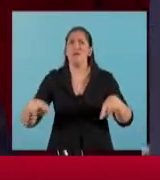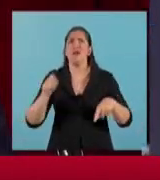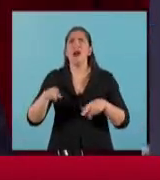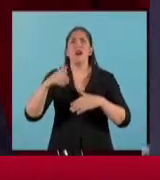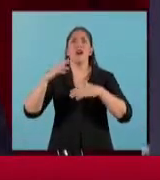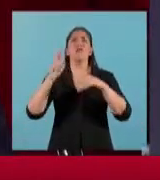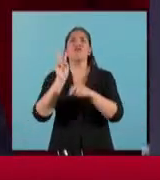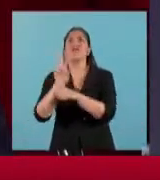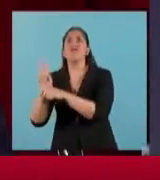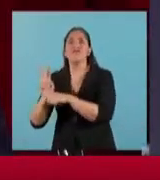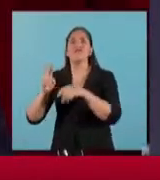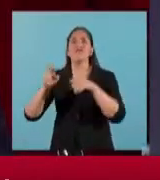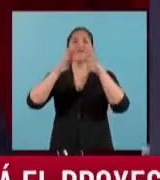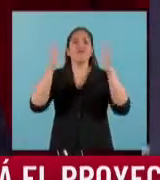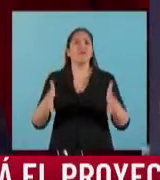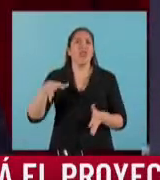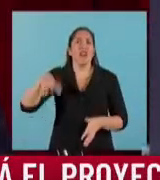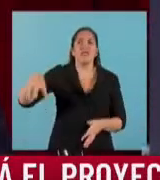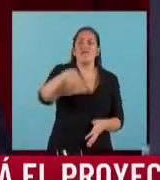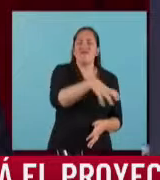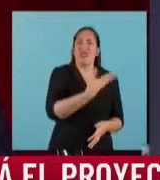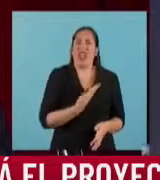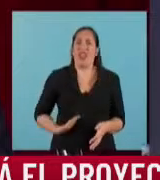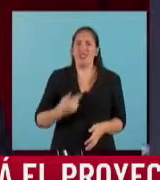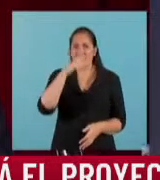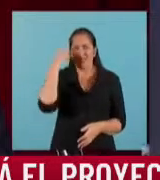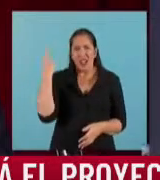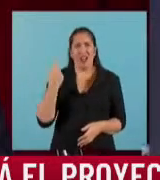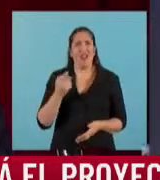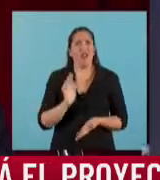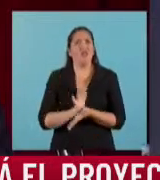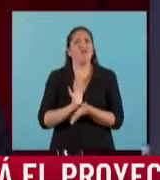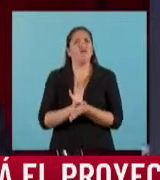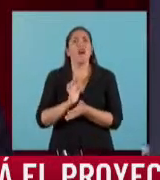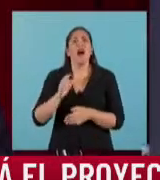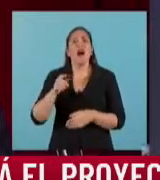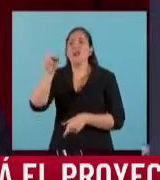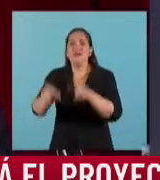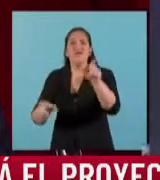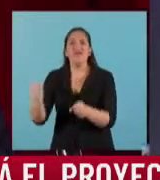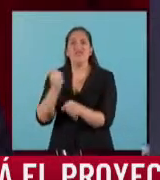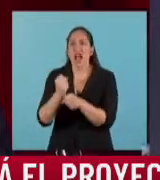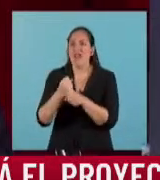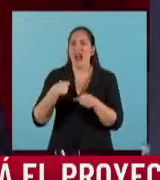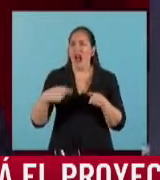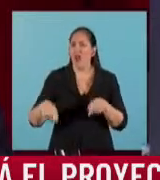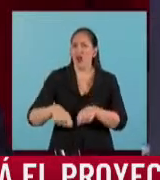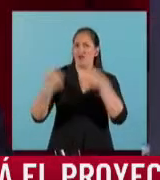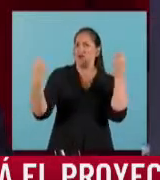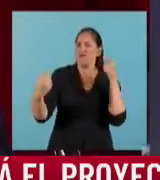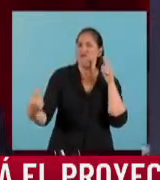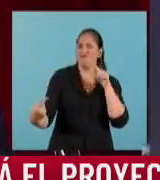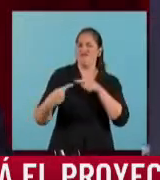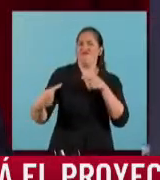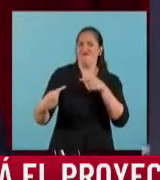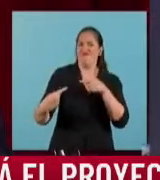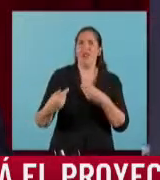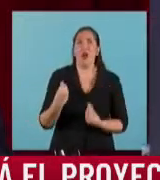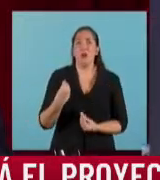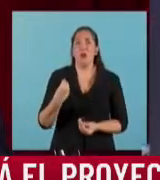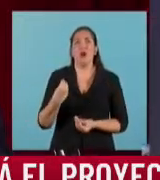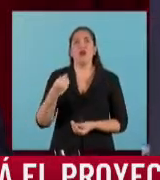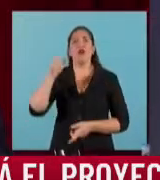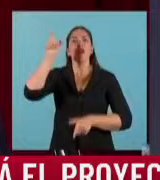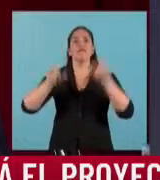juanchi zabaleta ferrari si digamos los ministros que tienen son más cercanos con alberto fernández hasta el propio manzur